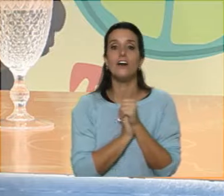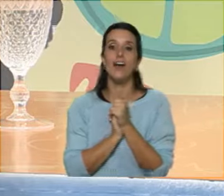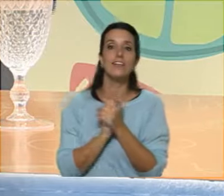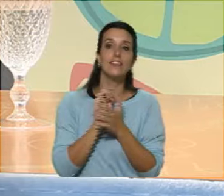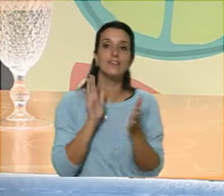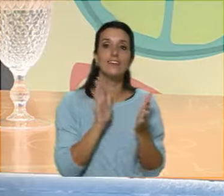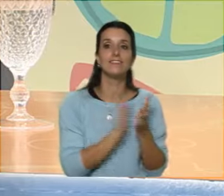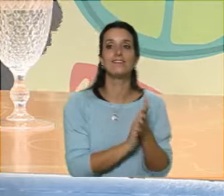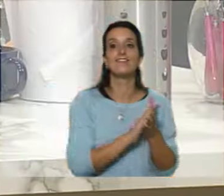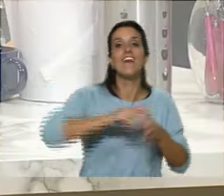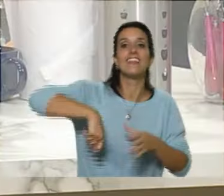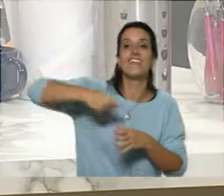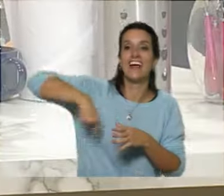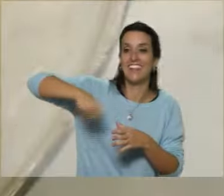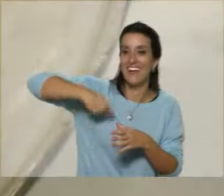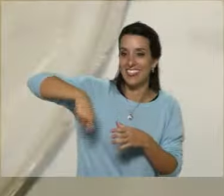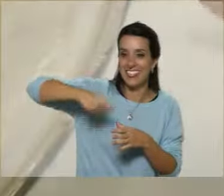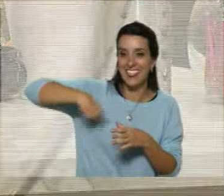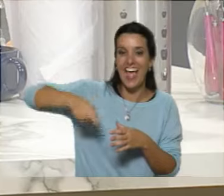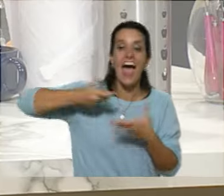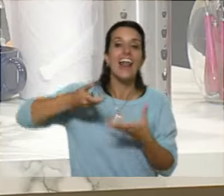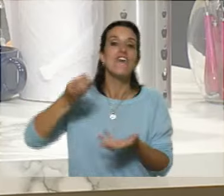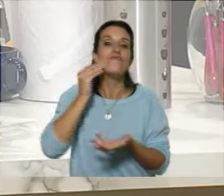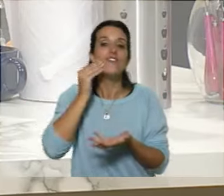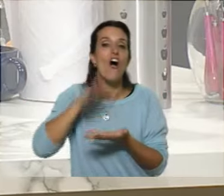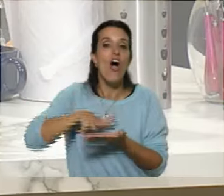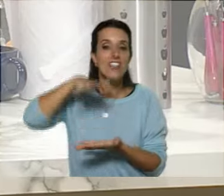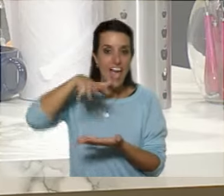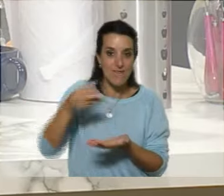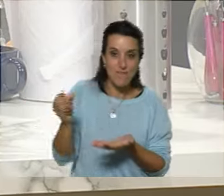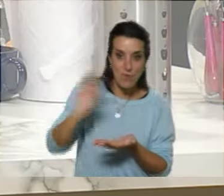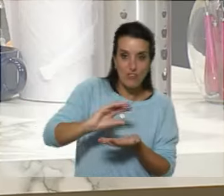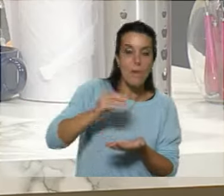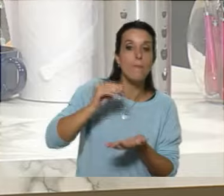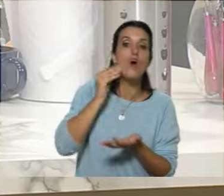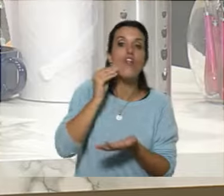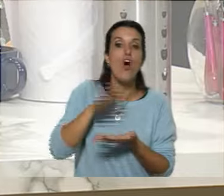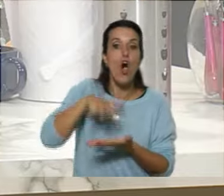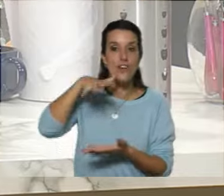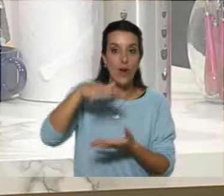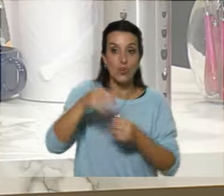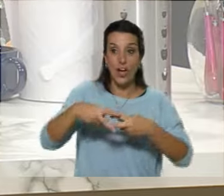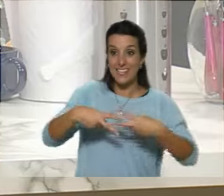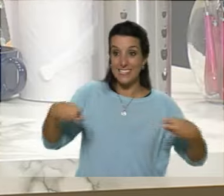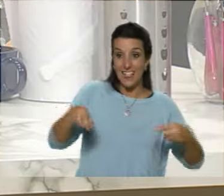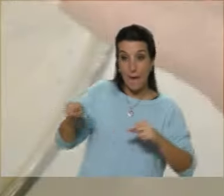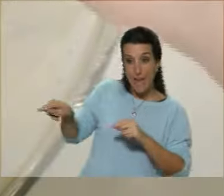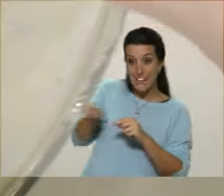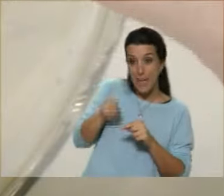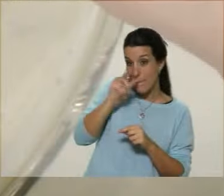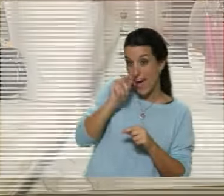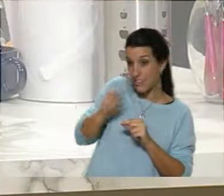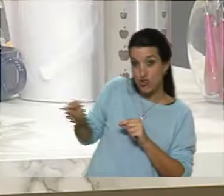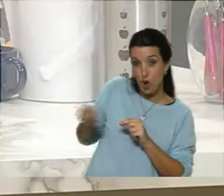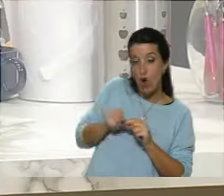Bueno, seguís batiendo acá. Acá tengo el polvo de hornear, este que en la receta que está pasando por debajo sí lo pusieron, que yo al principio me